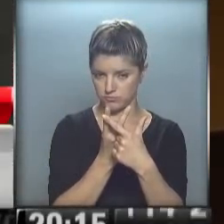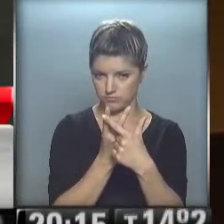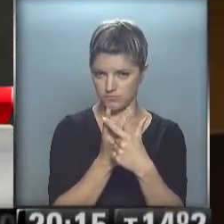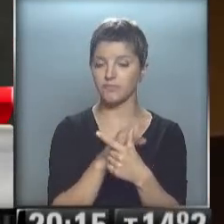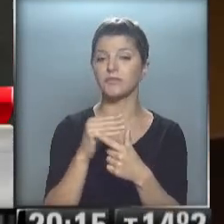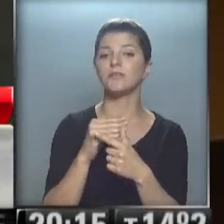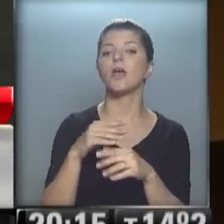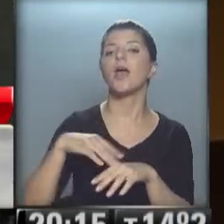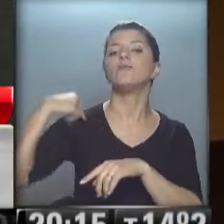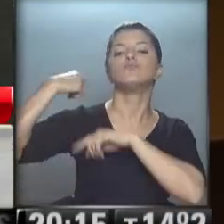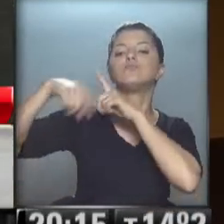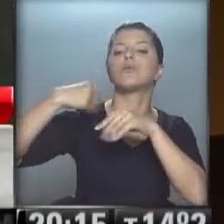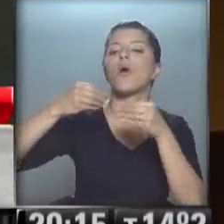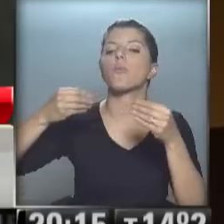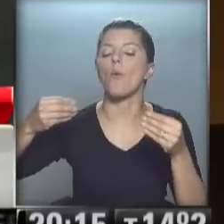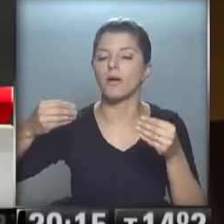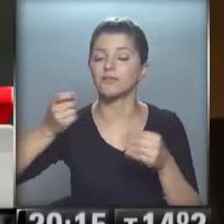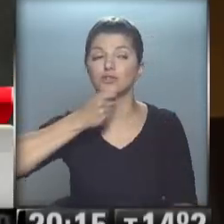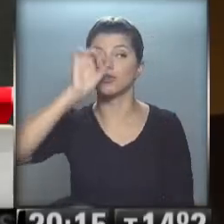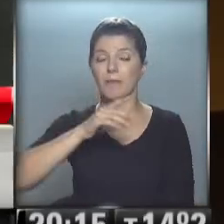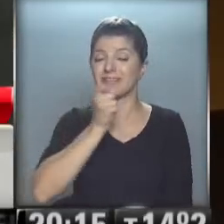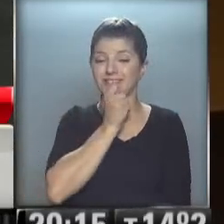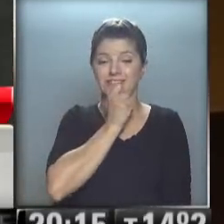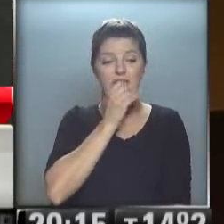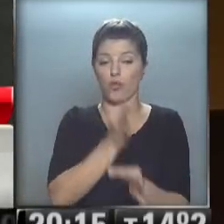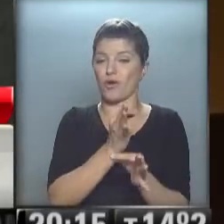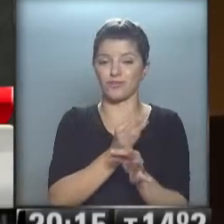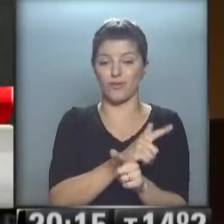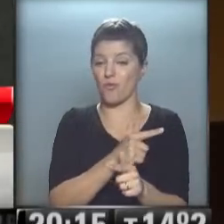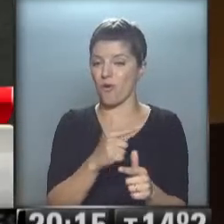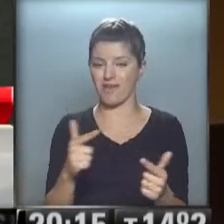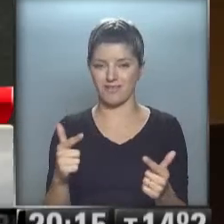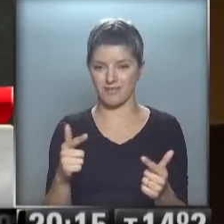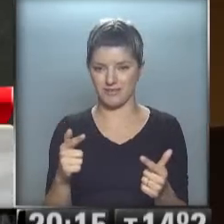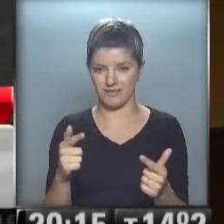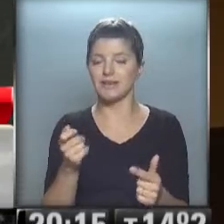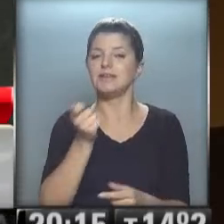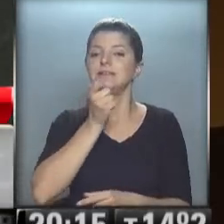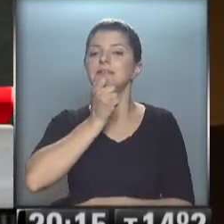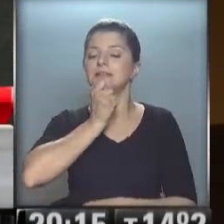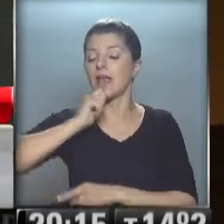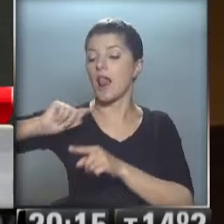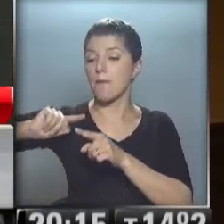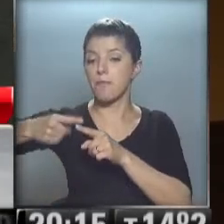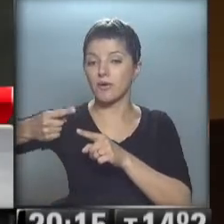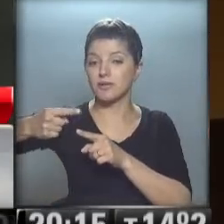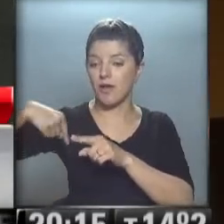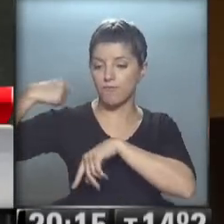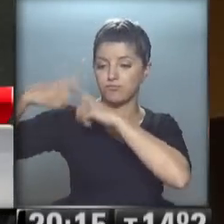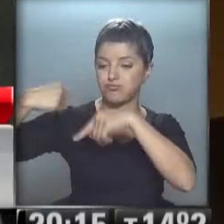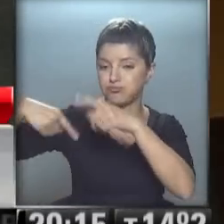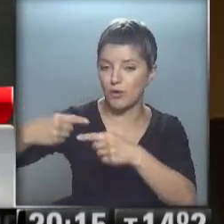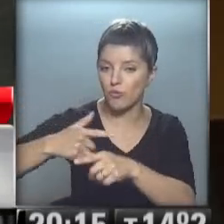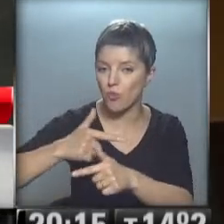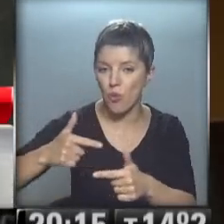vuelve elitario solo cuando no hay educación, cuando la política no sigue